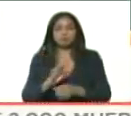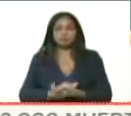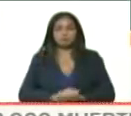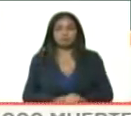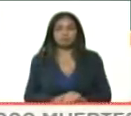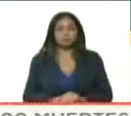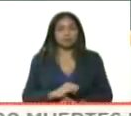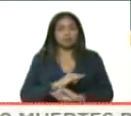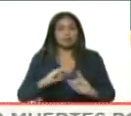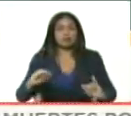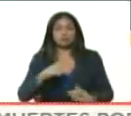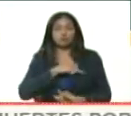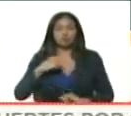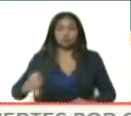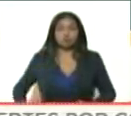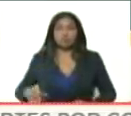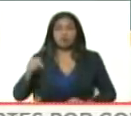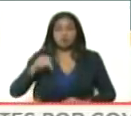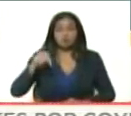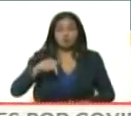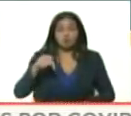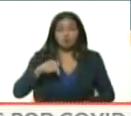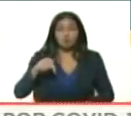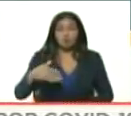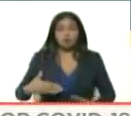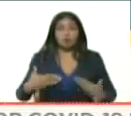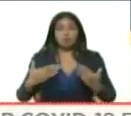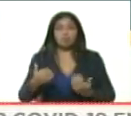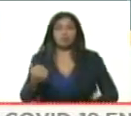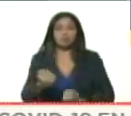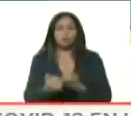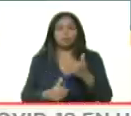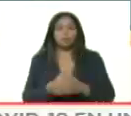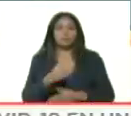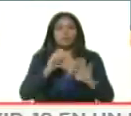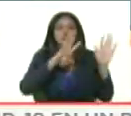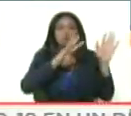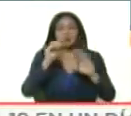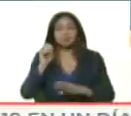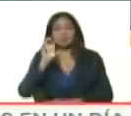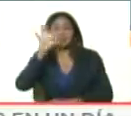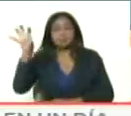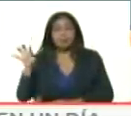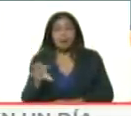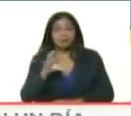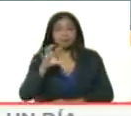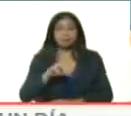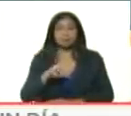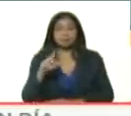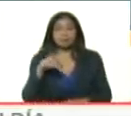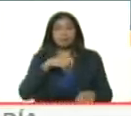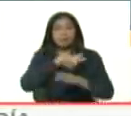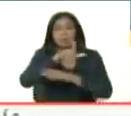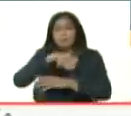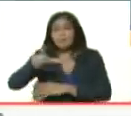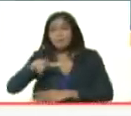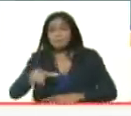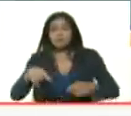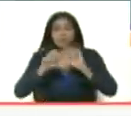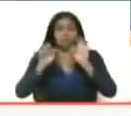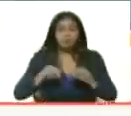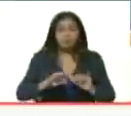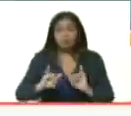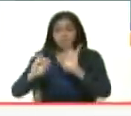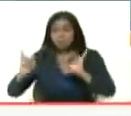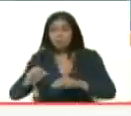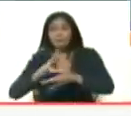Ya China hoy brinda cooperación a más de 90 países. Han llegado, han cruzado sus fronteras, al igual que estos